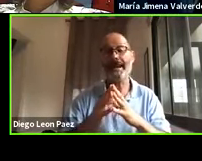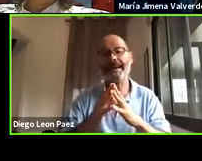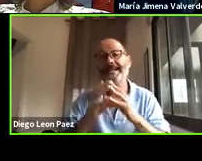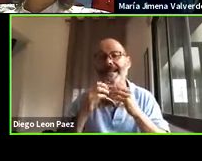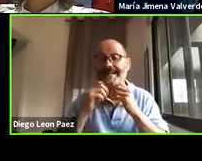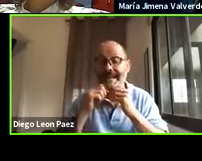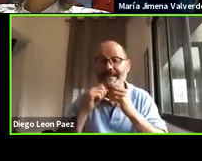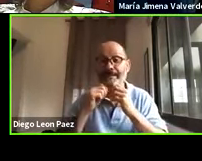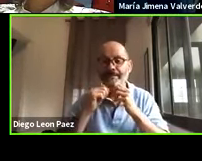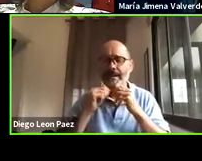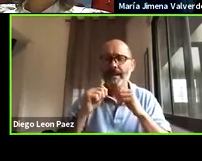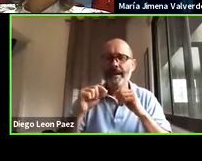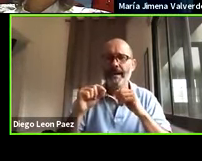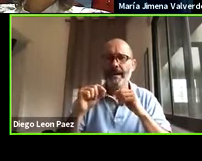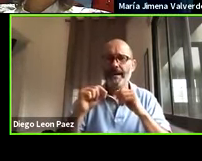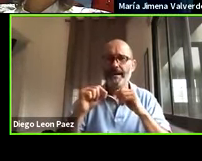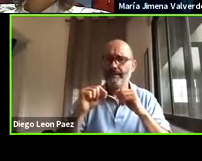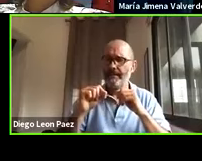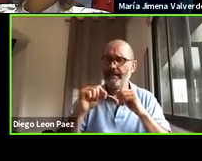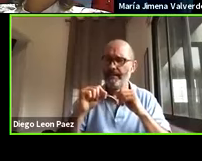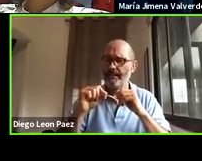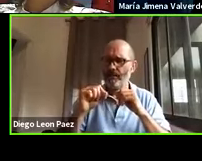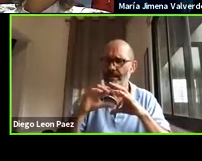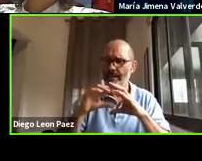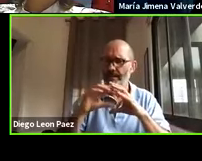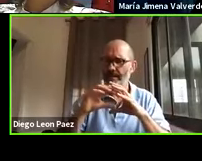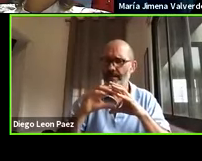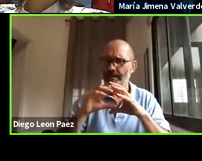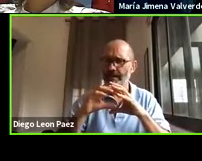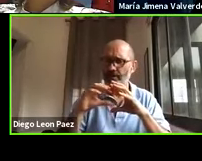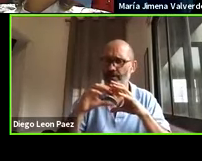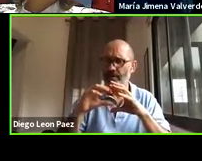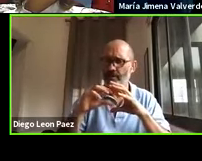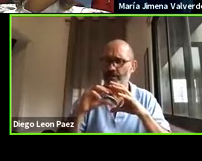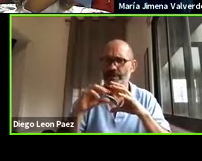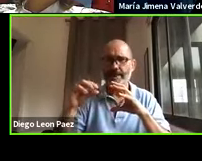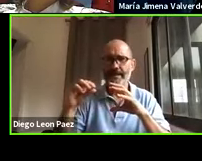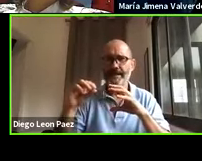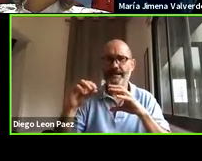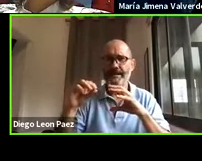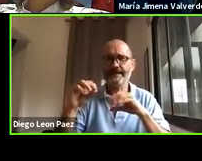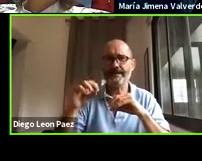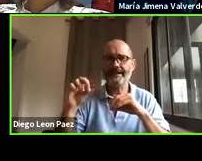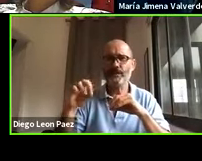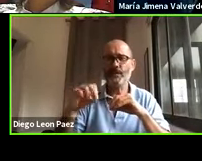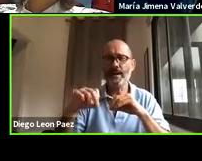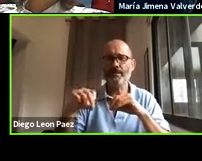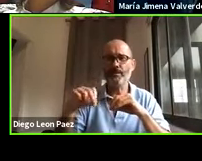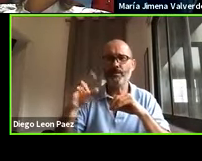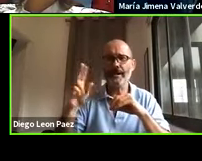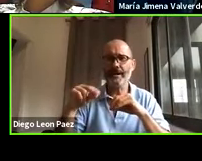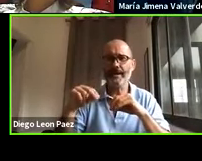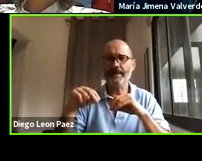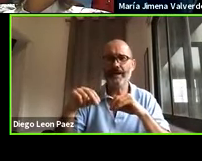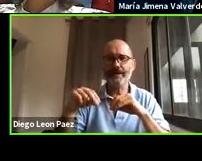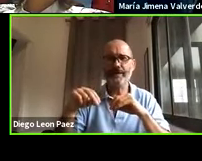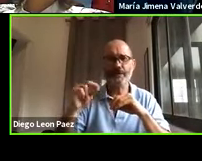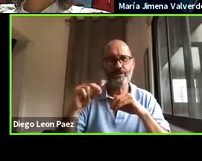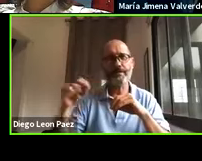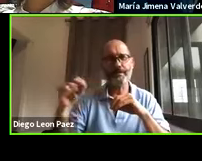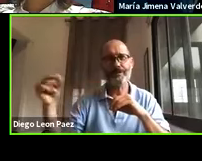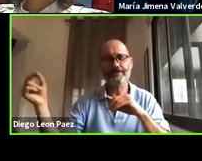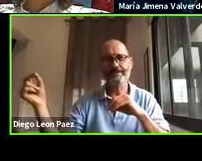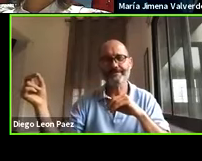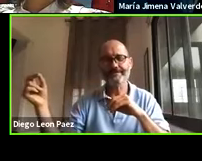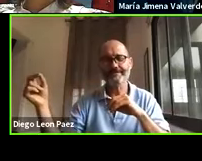vean qué interesante por qué otro tema que circula por toda la película